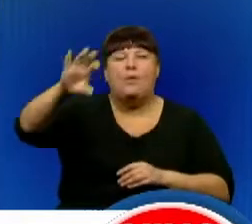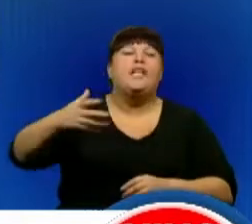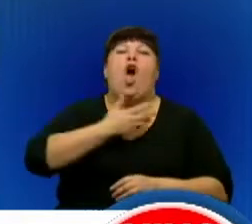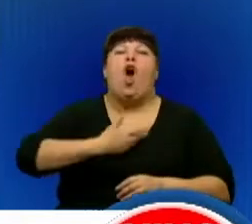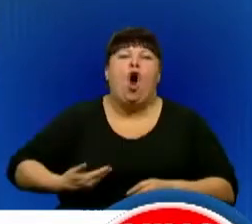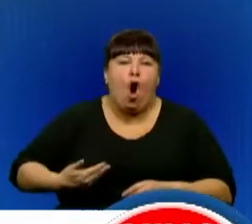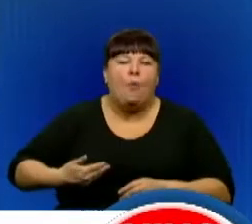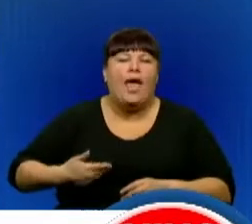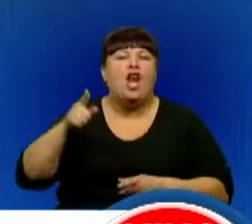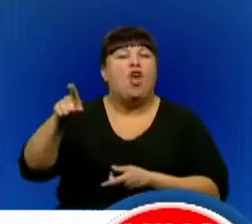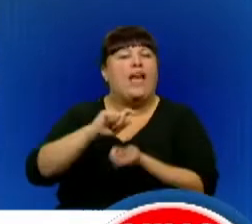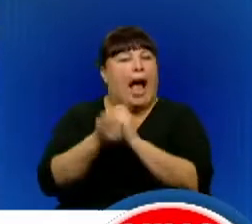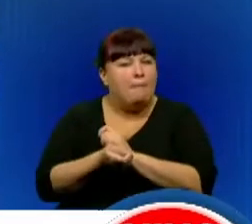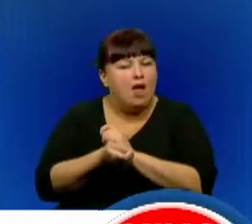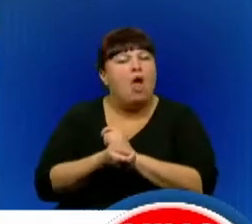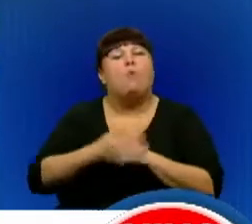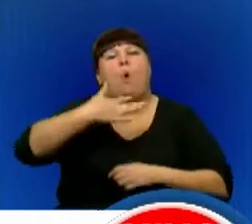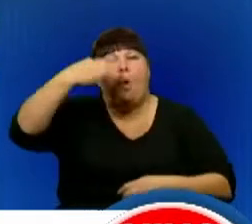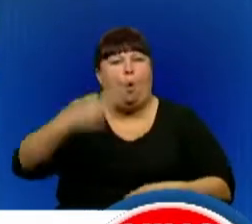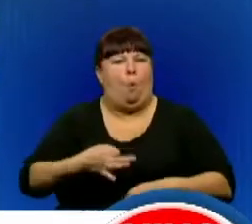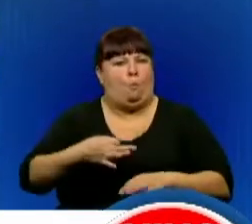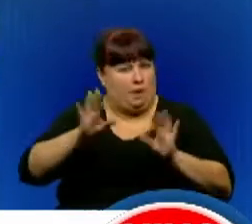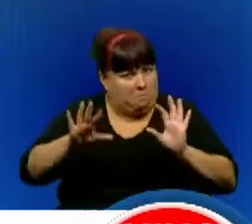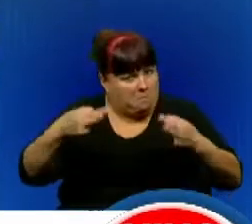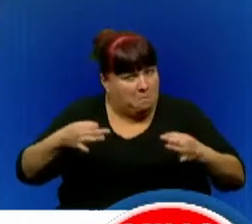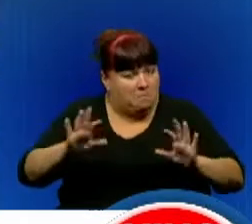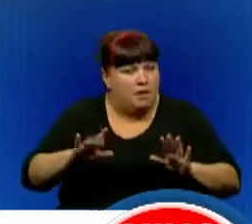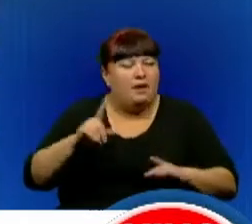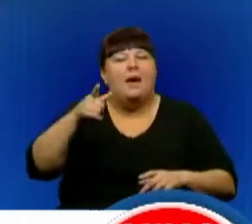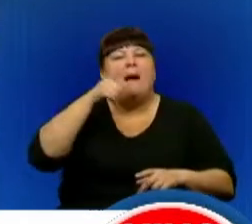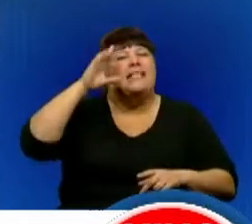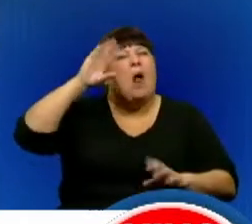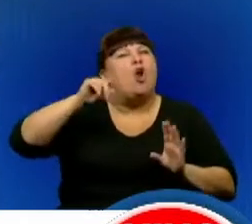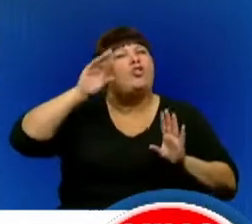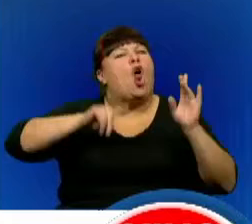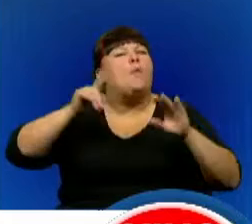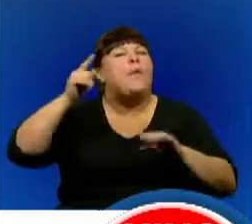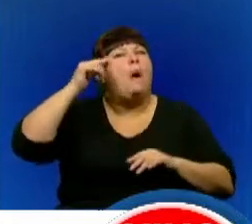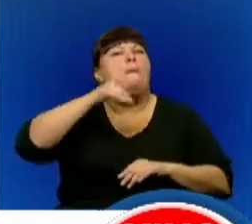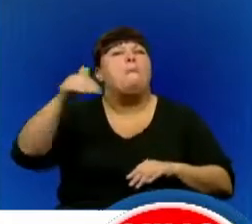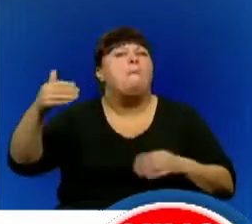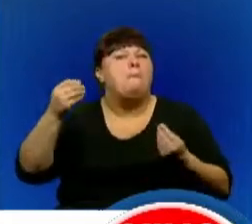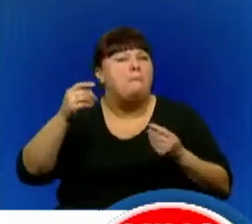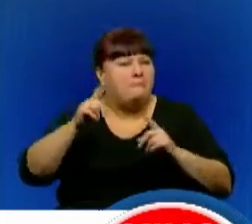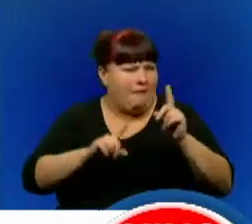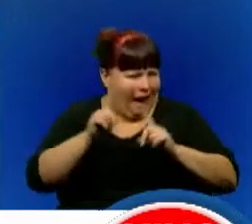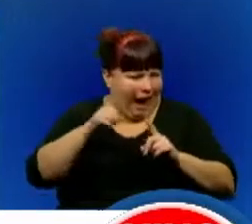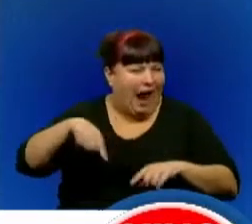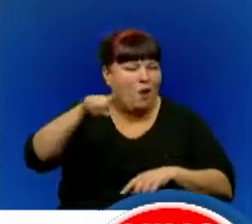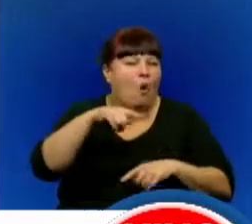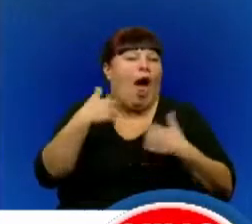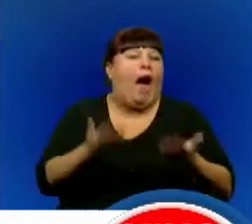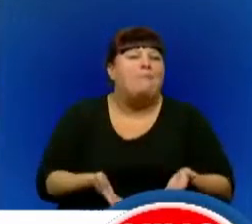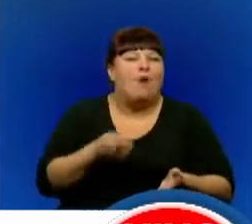gobierno de Cambiemos honró como corresponde. Son amnesias o lagunas parciales de quienes por ahí hacen